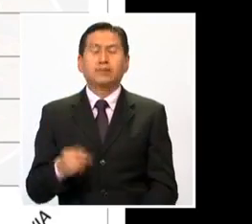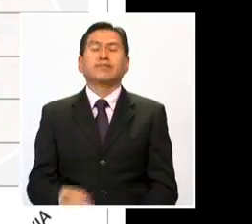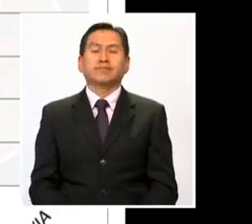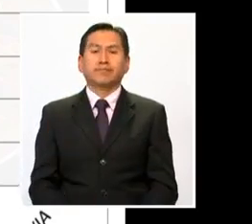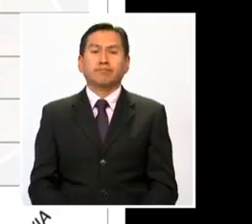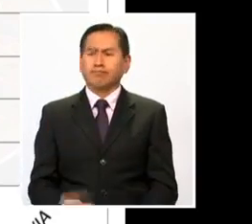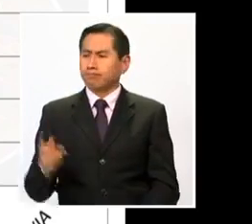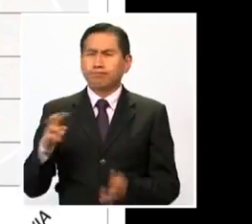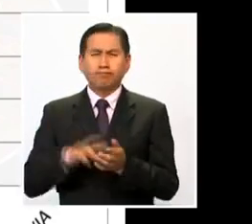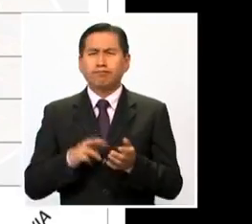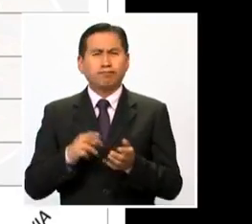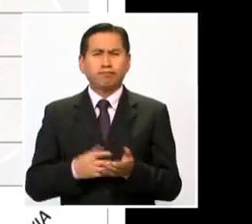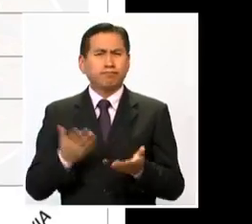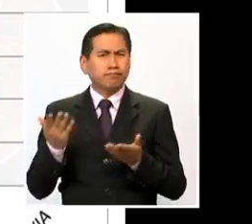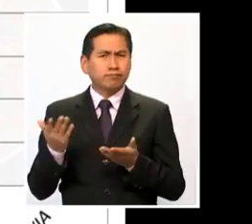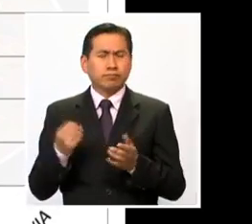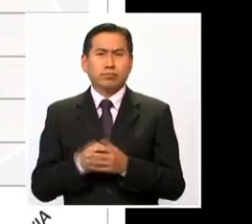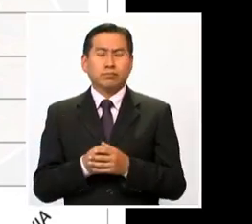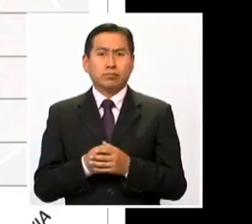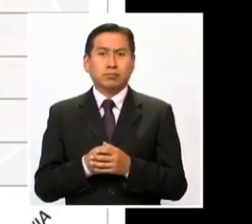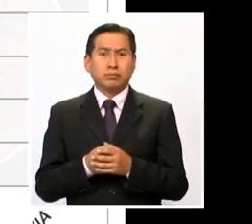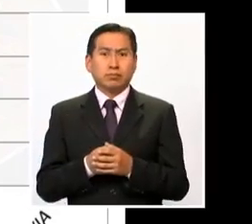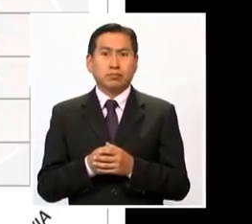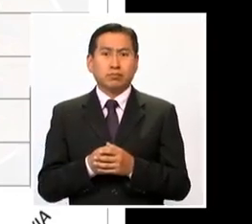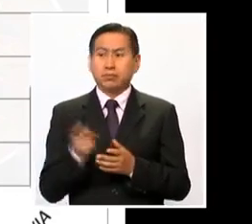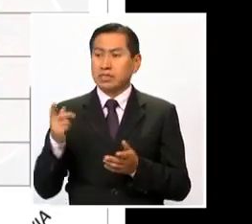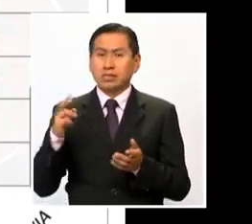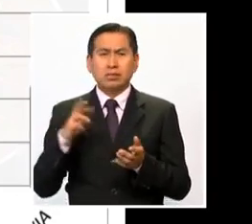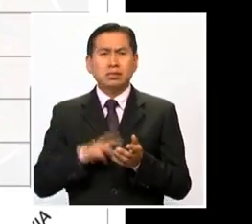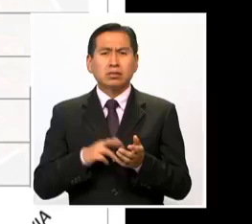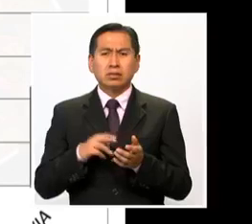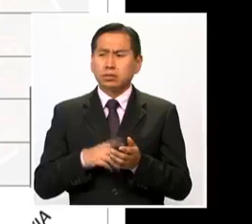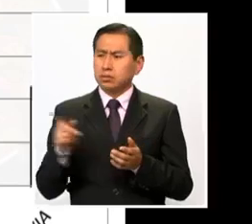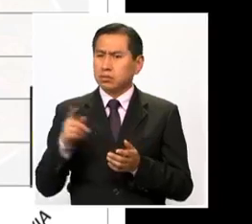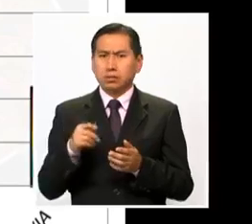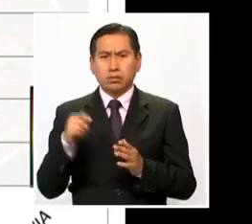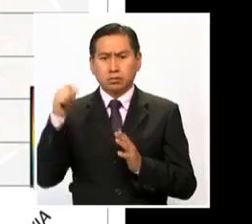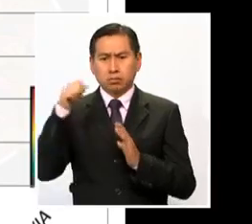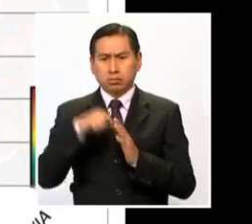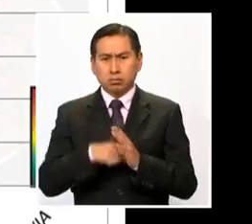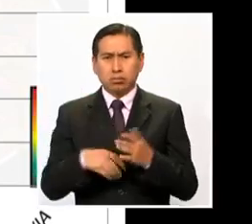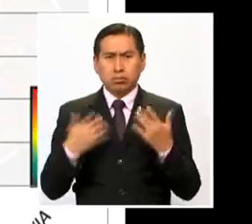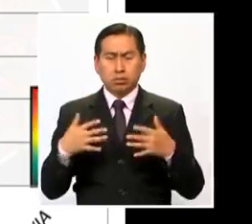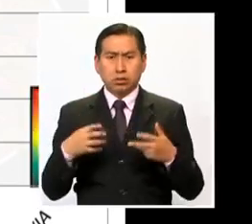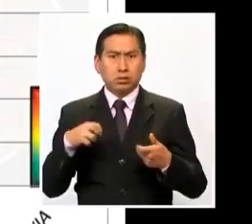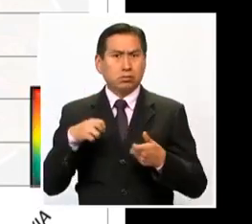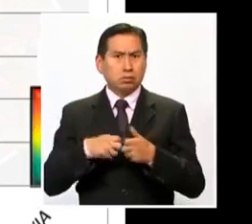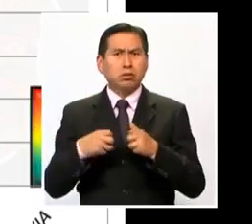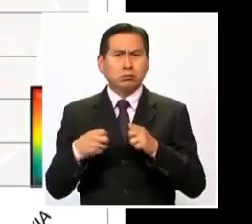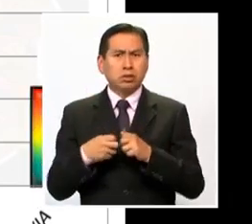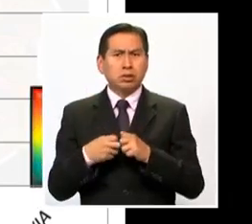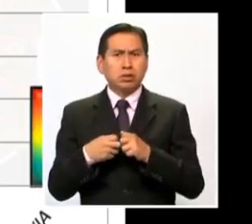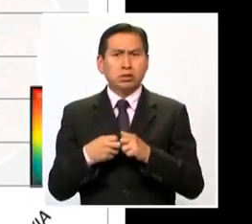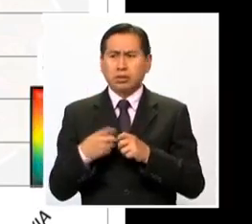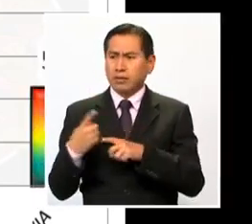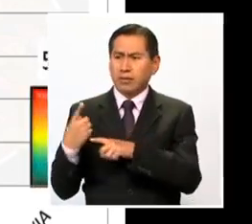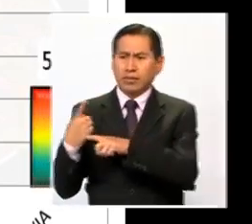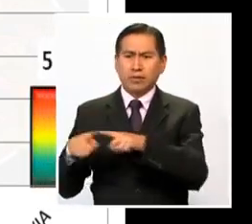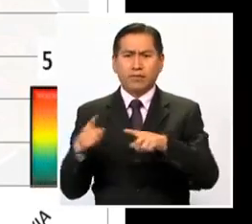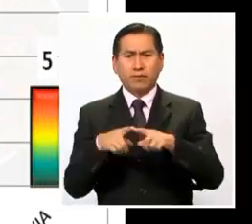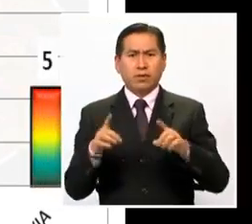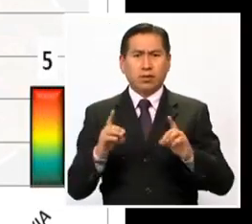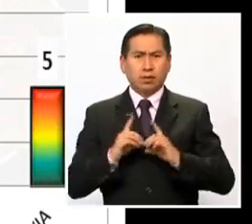esta situación nos hace ver la manera y la gravedad con que está afectando el daño a los diferentes